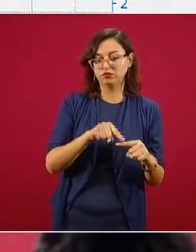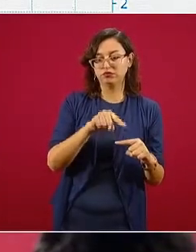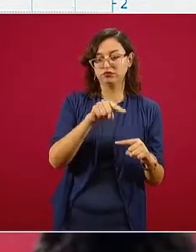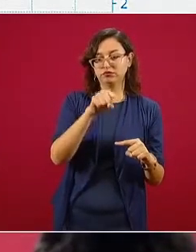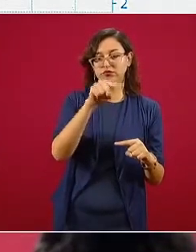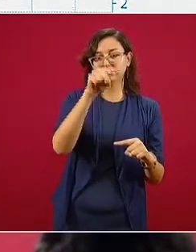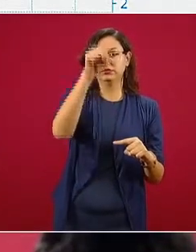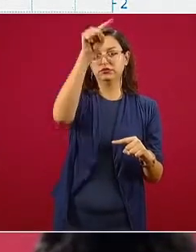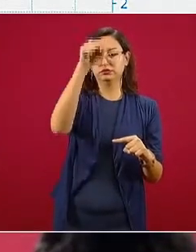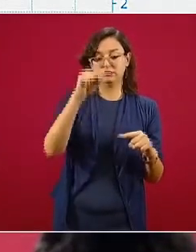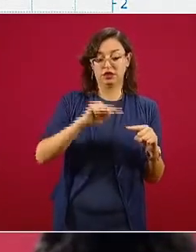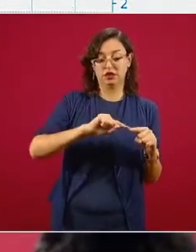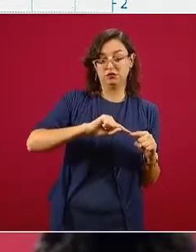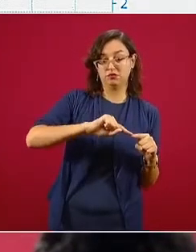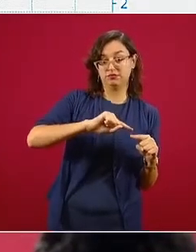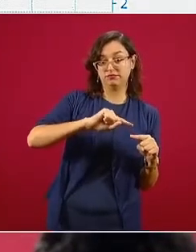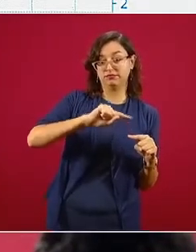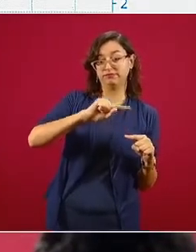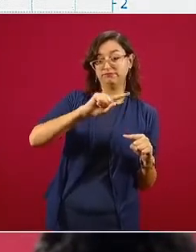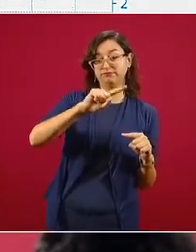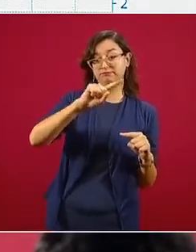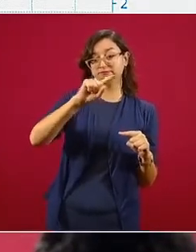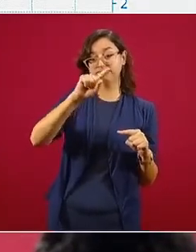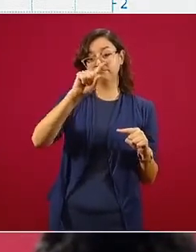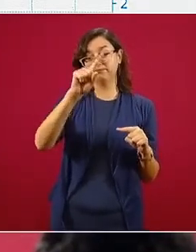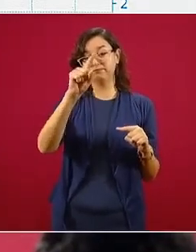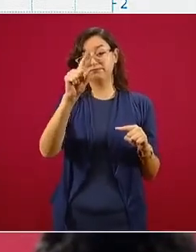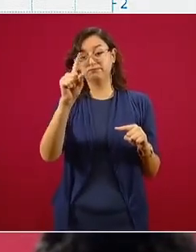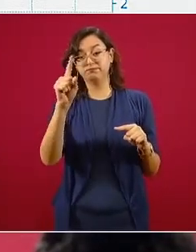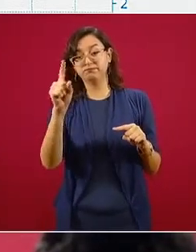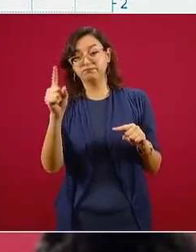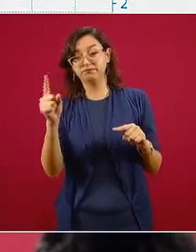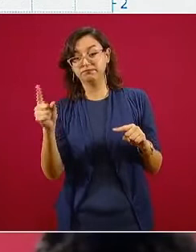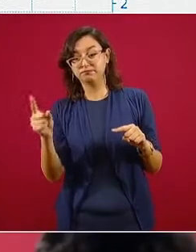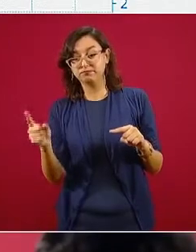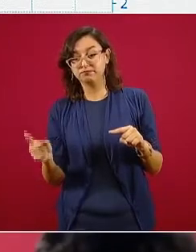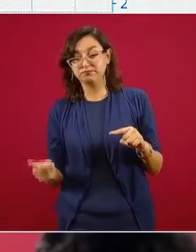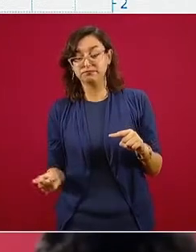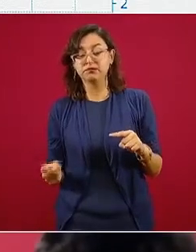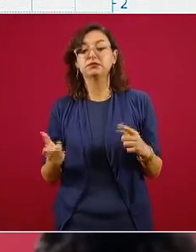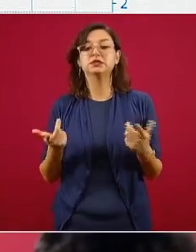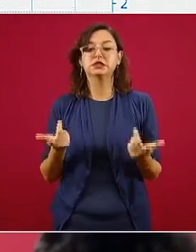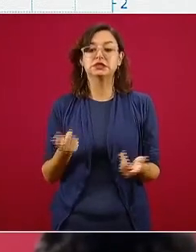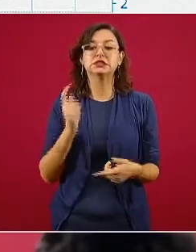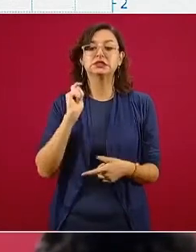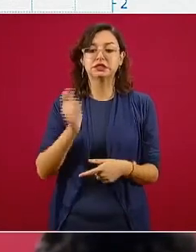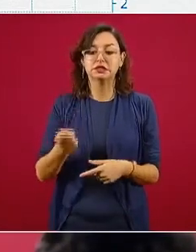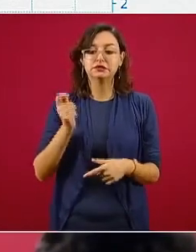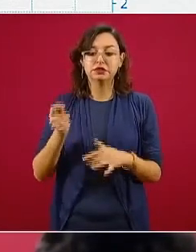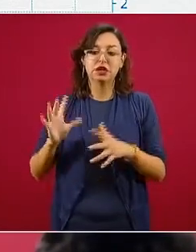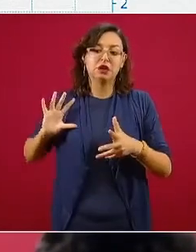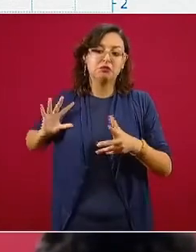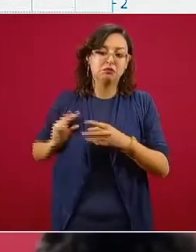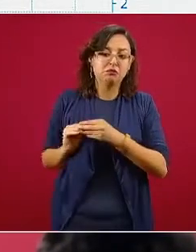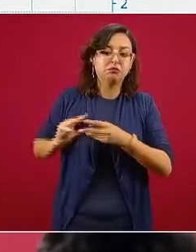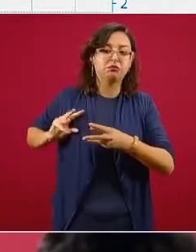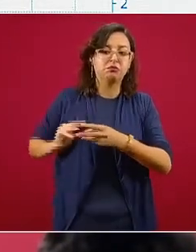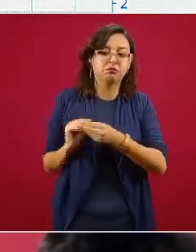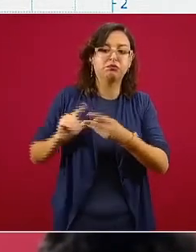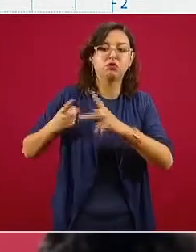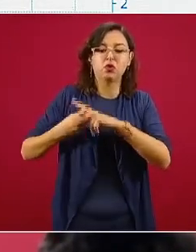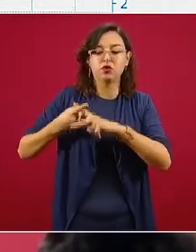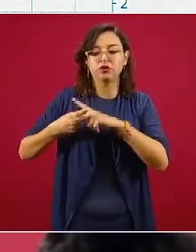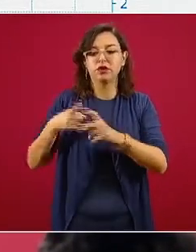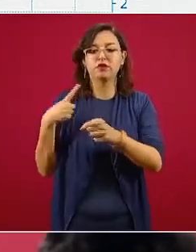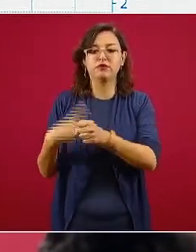la curva, esta como montaña para que todo el público la visualice, es lo que se van contabilizando de los casos